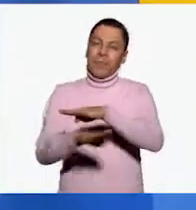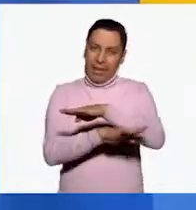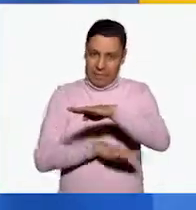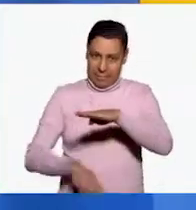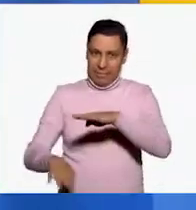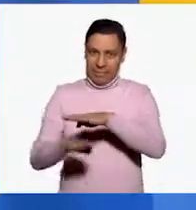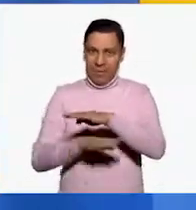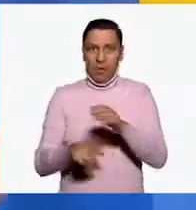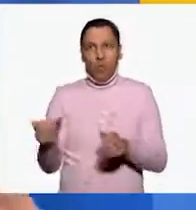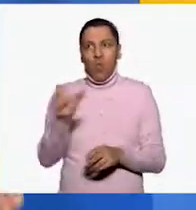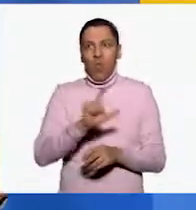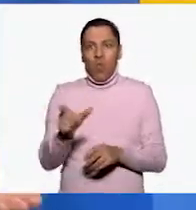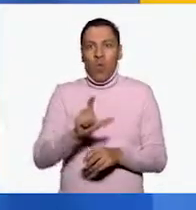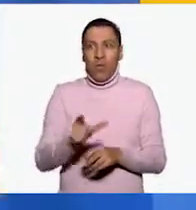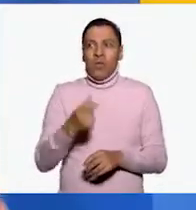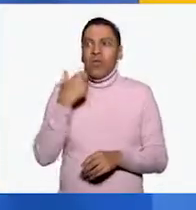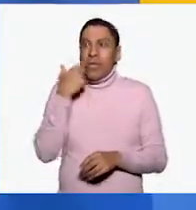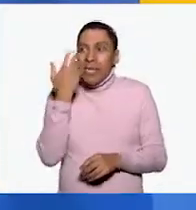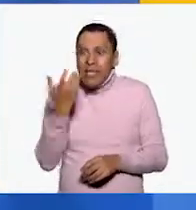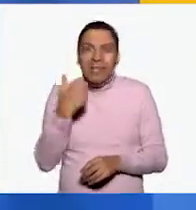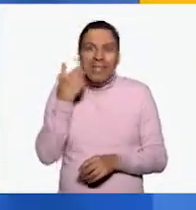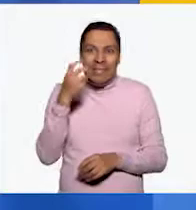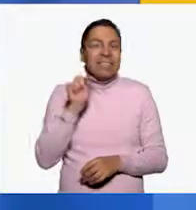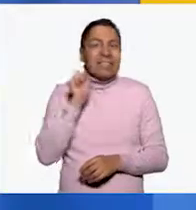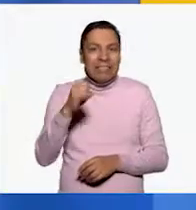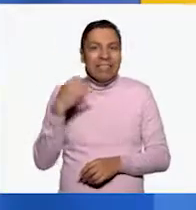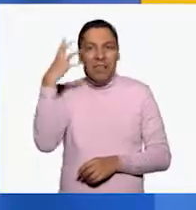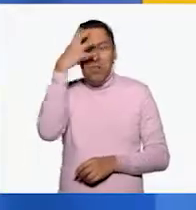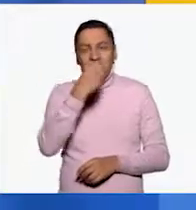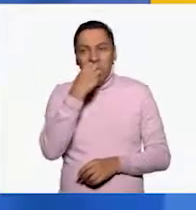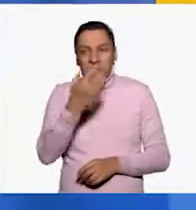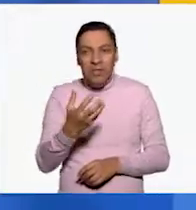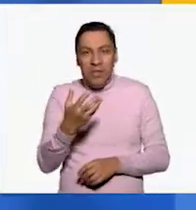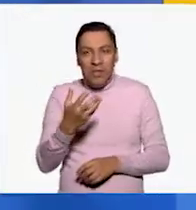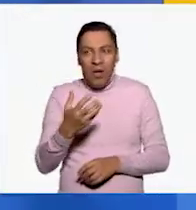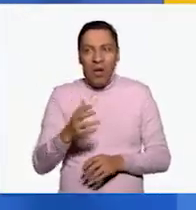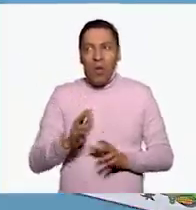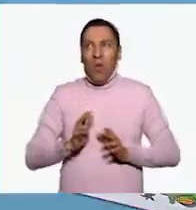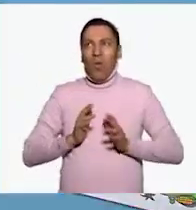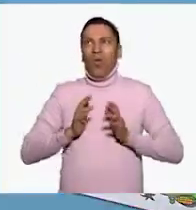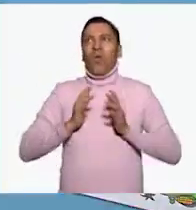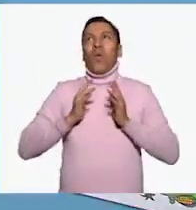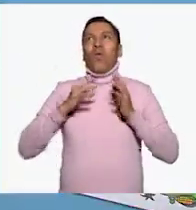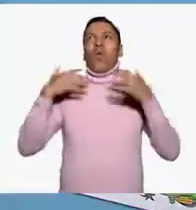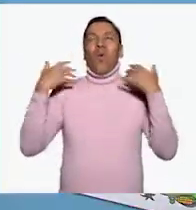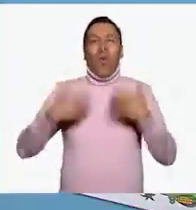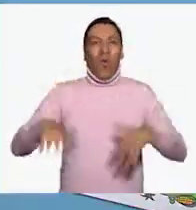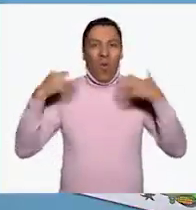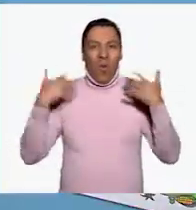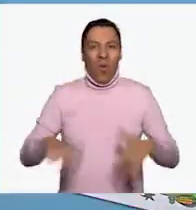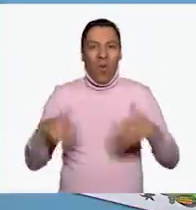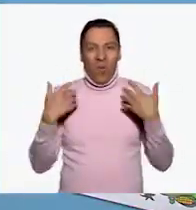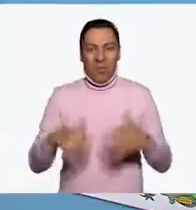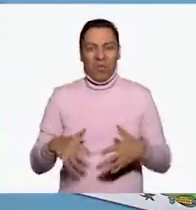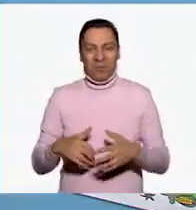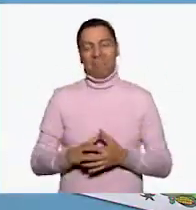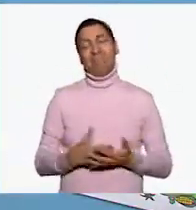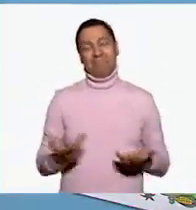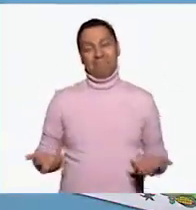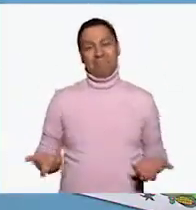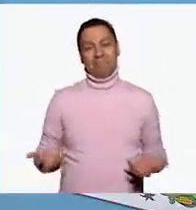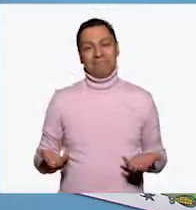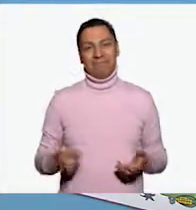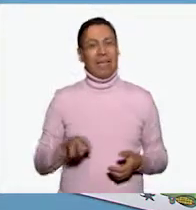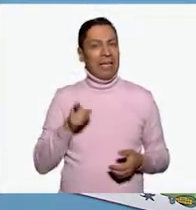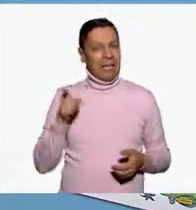que queremos sucede y nos motiva a esforzarnos más por las cosas que queremos hacer y nos hace confiar en nuestras habilidades. Como